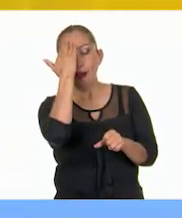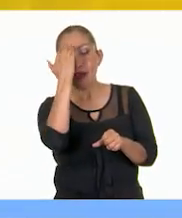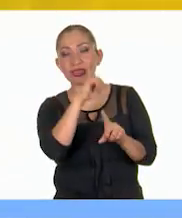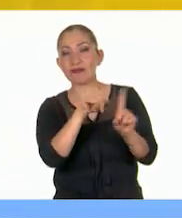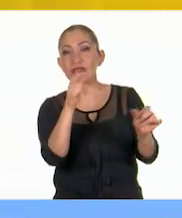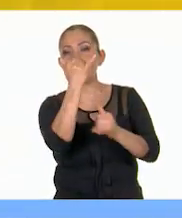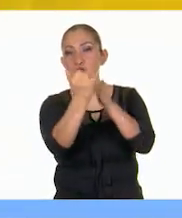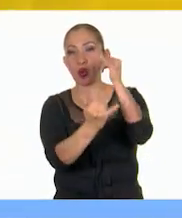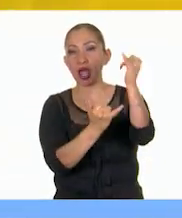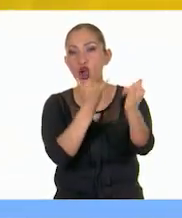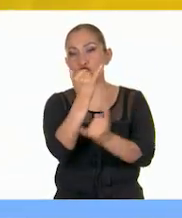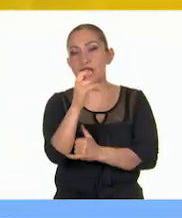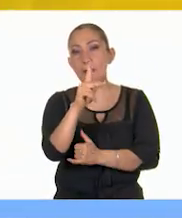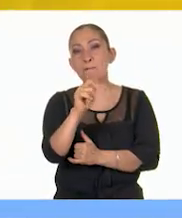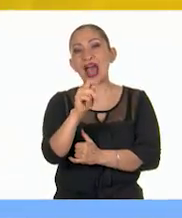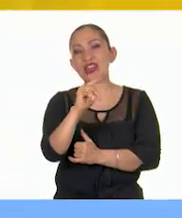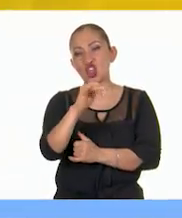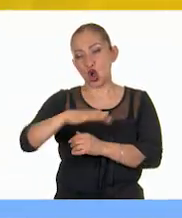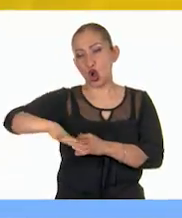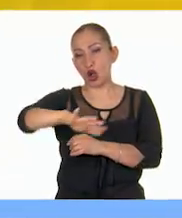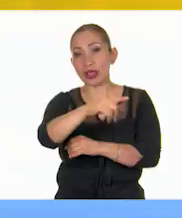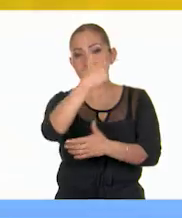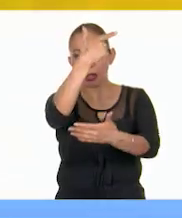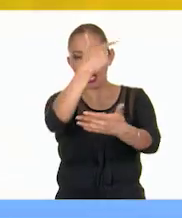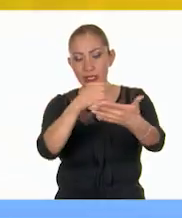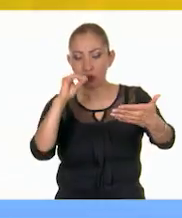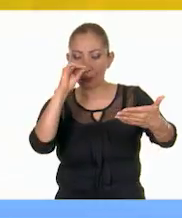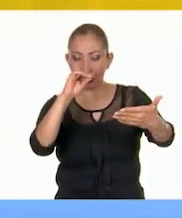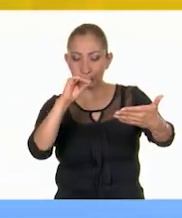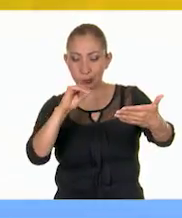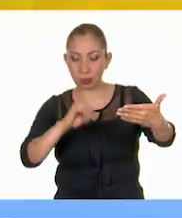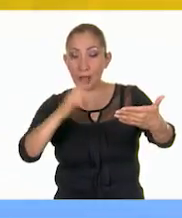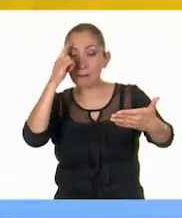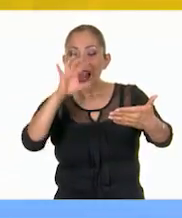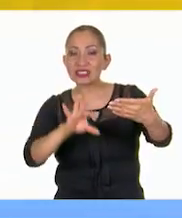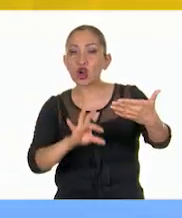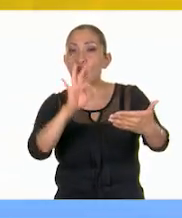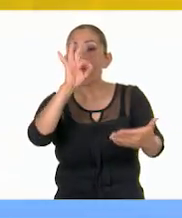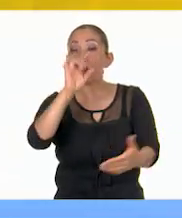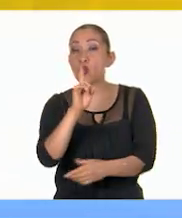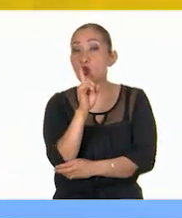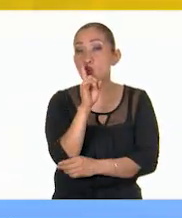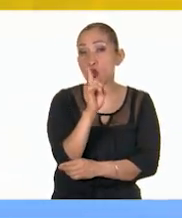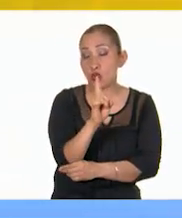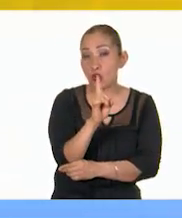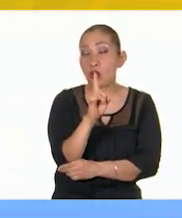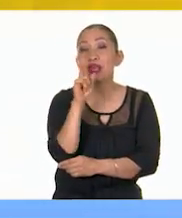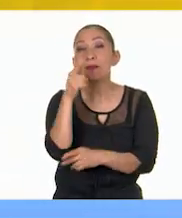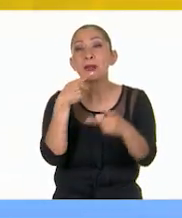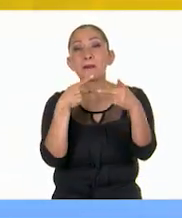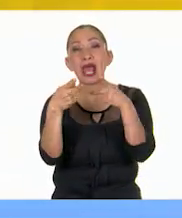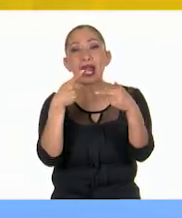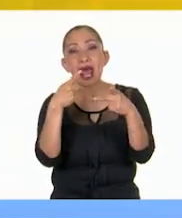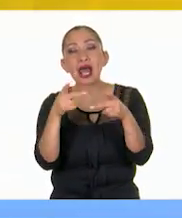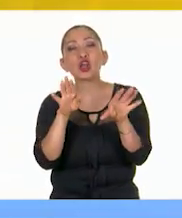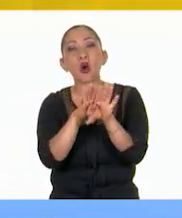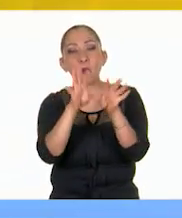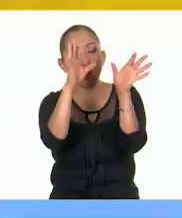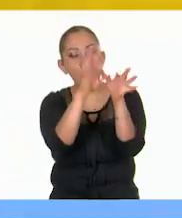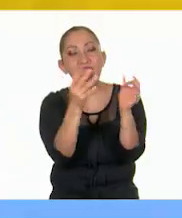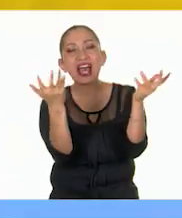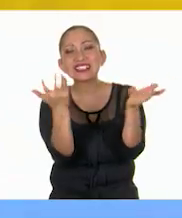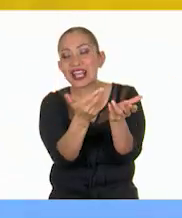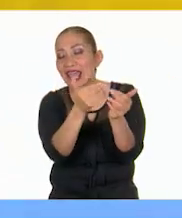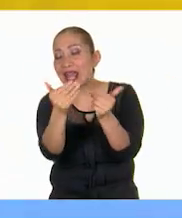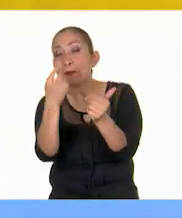diversos juegos de patio y los enlistamos con el propósito de elegir uno y de elaborar un manual dirigido